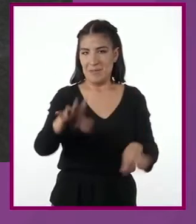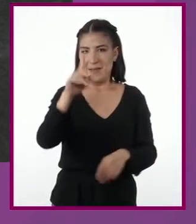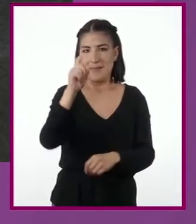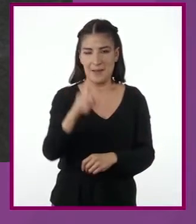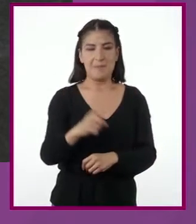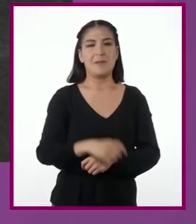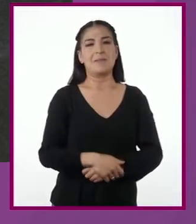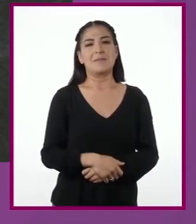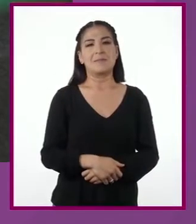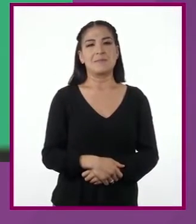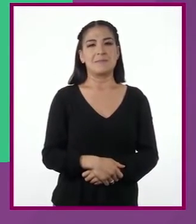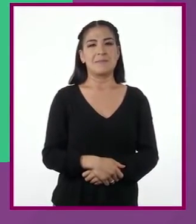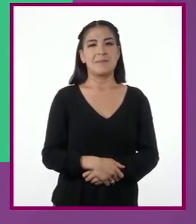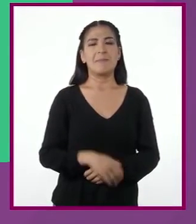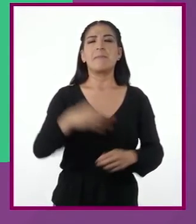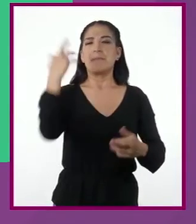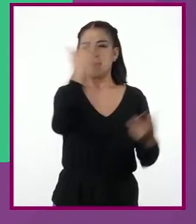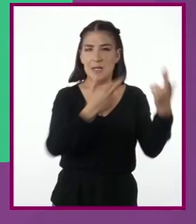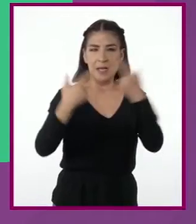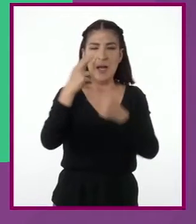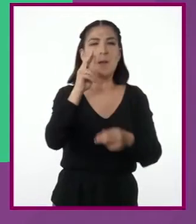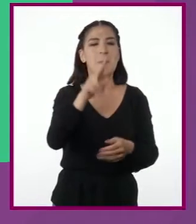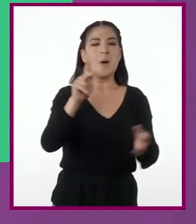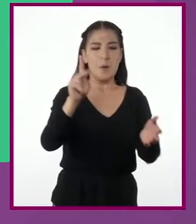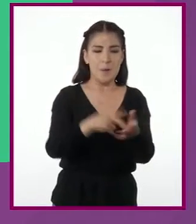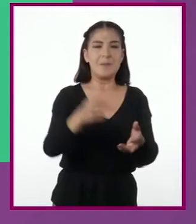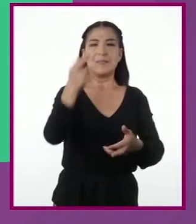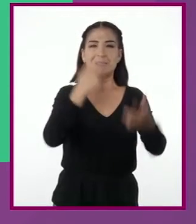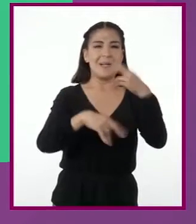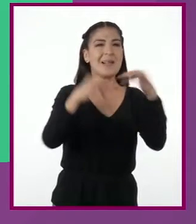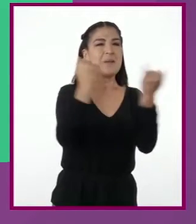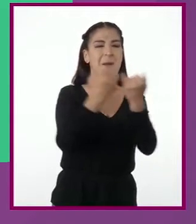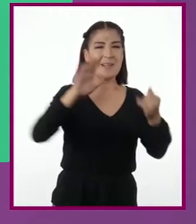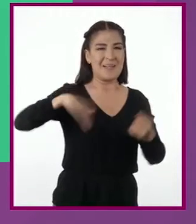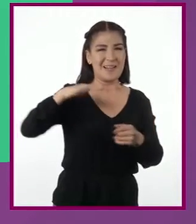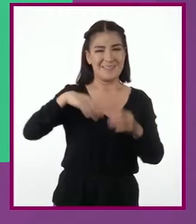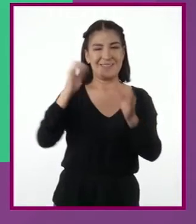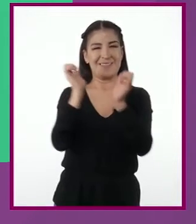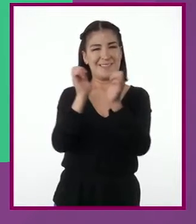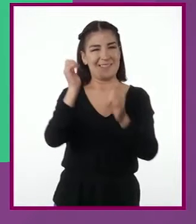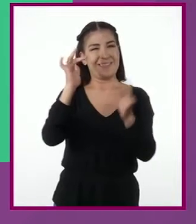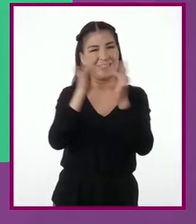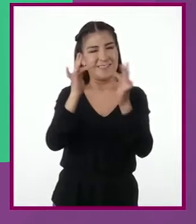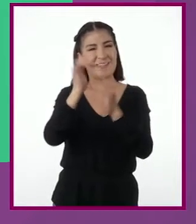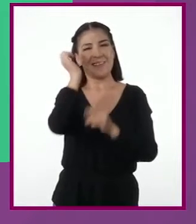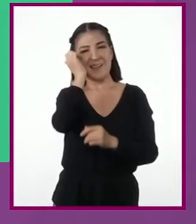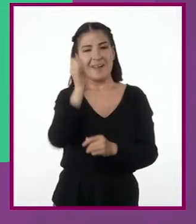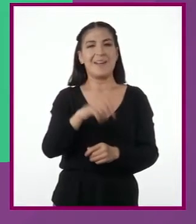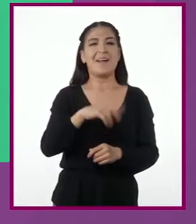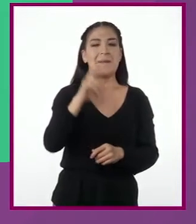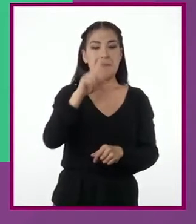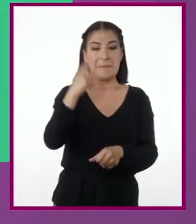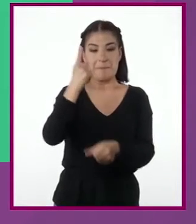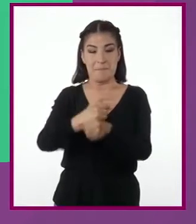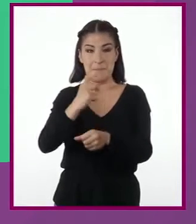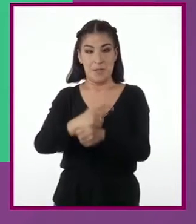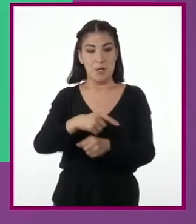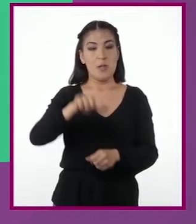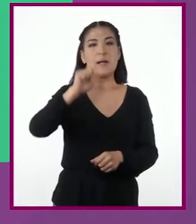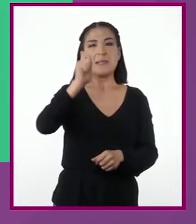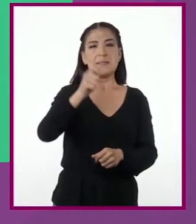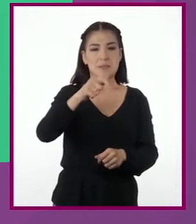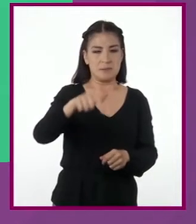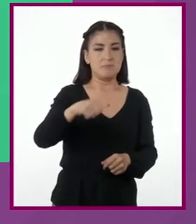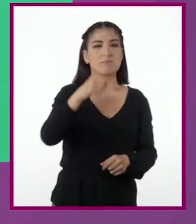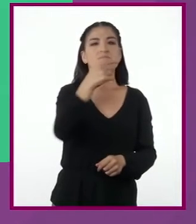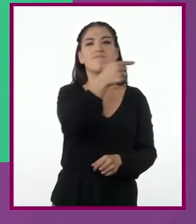litros. Analicemos lo que acabamos de hacer en las dos actividades anteriores. En la primera, el segundo factor